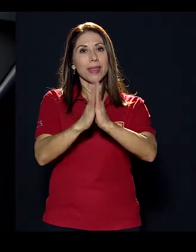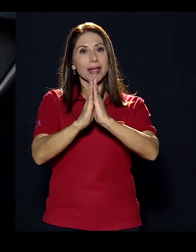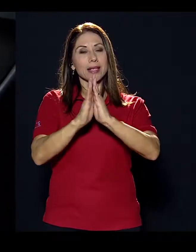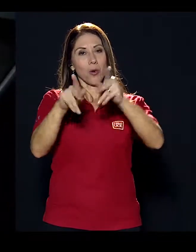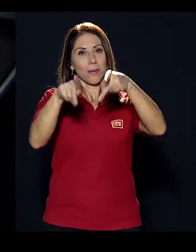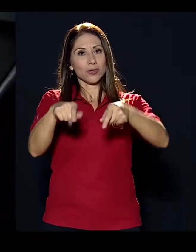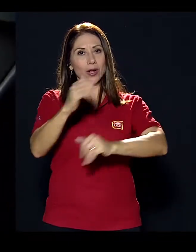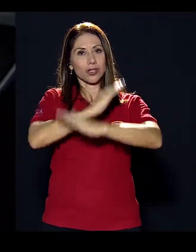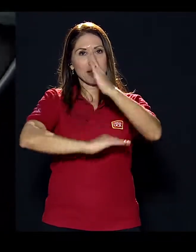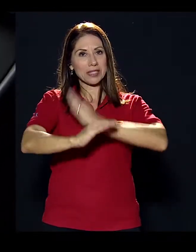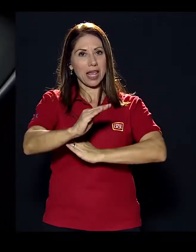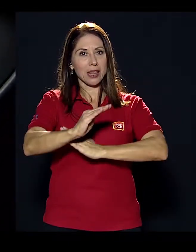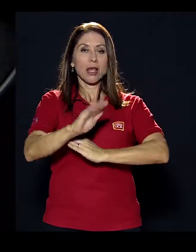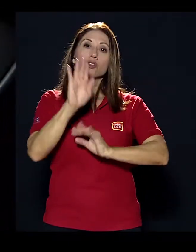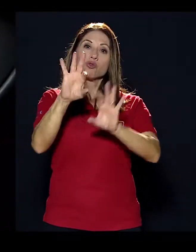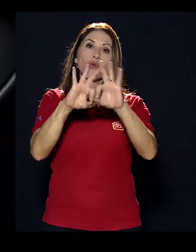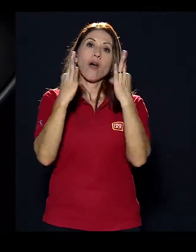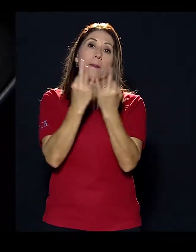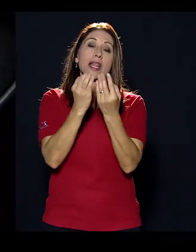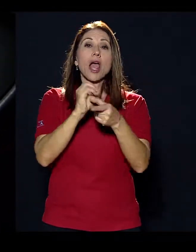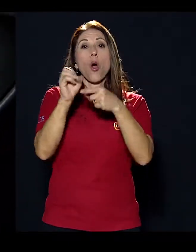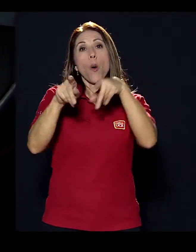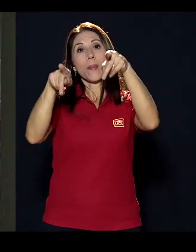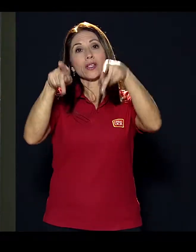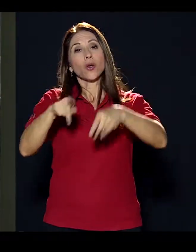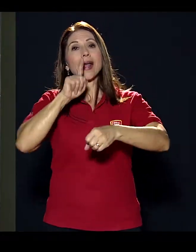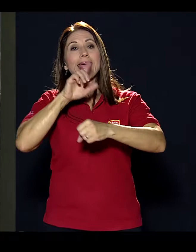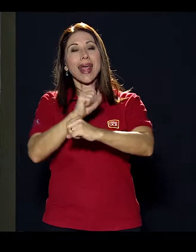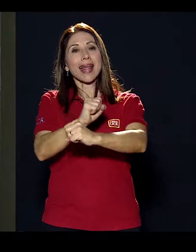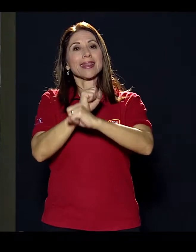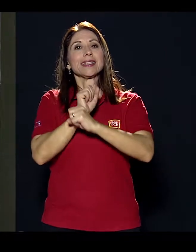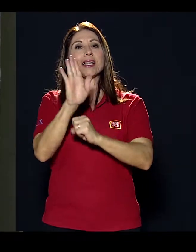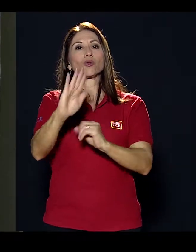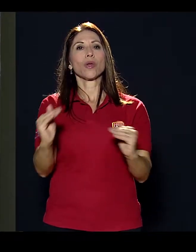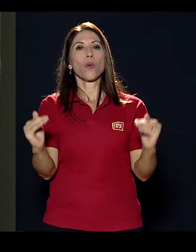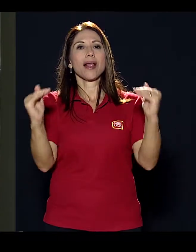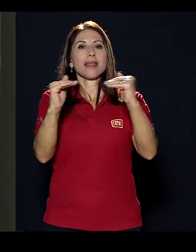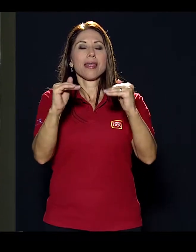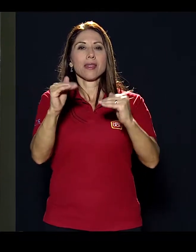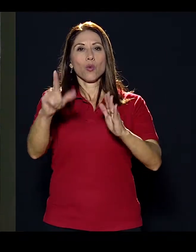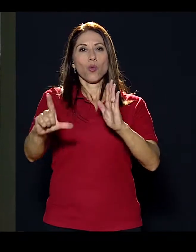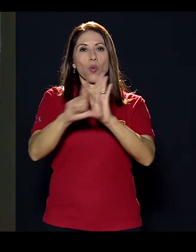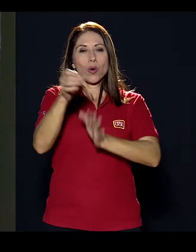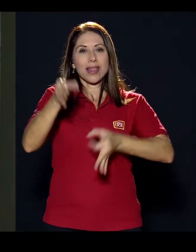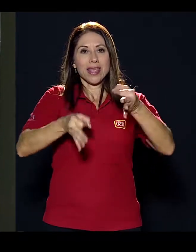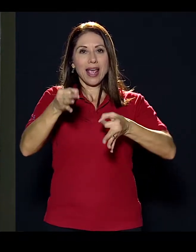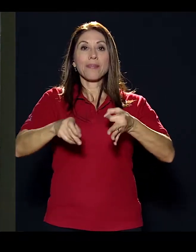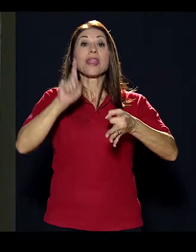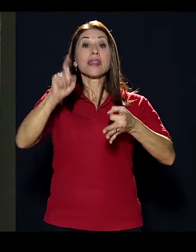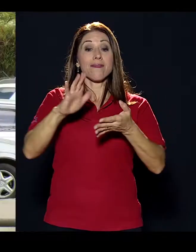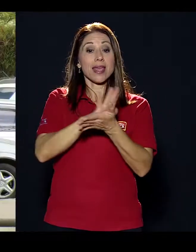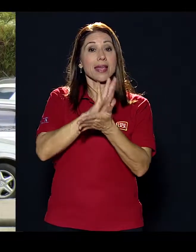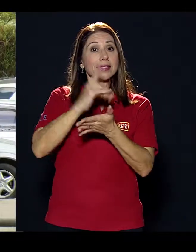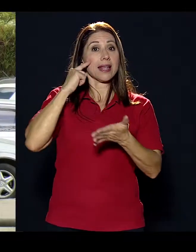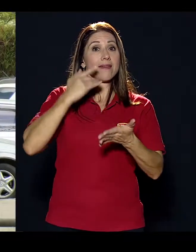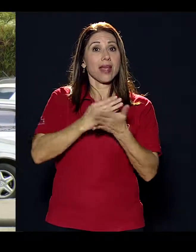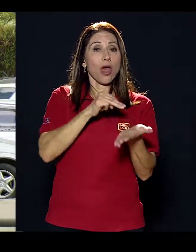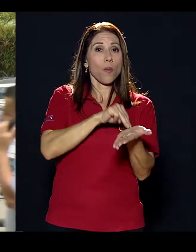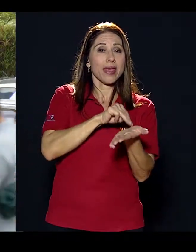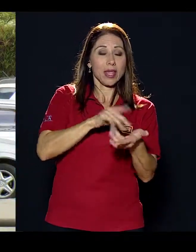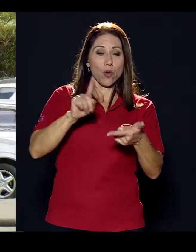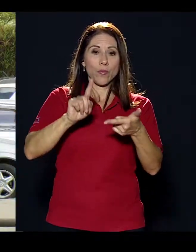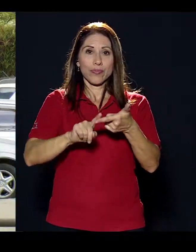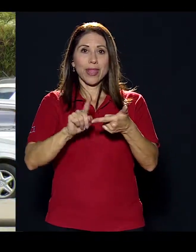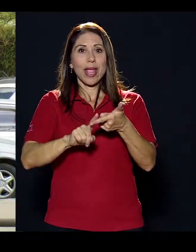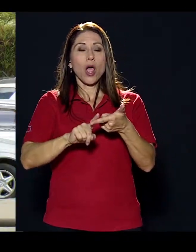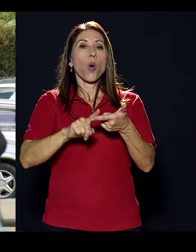persona con discapacidad, su familia o su garante de igualdad jurídica. Para esto, se debe presentar un certificado médico,